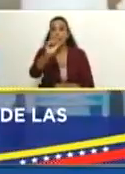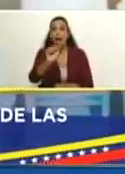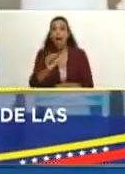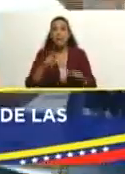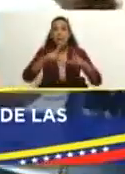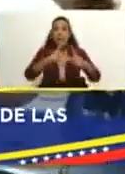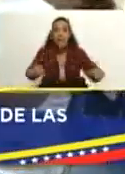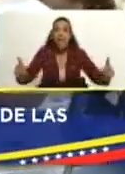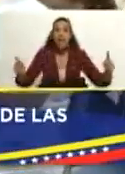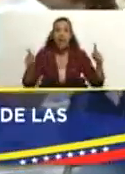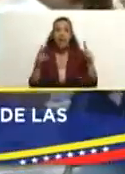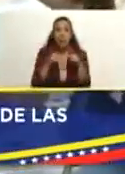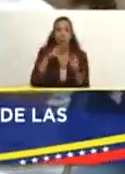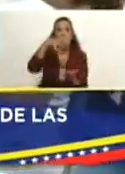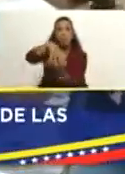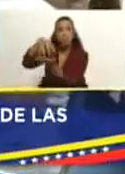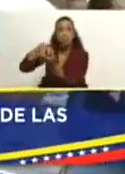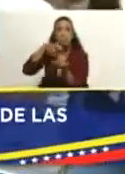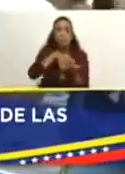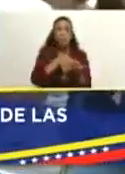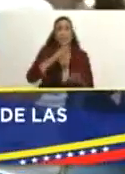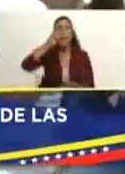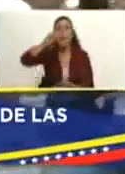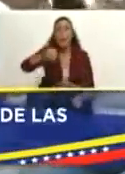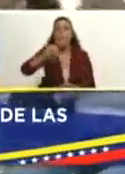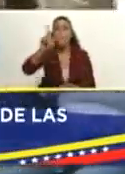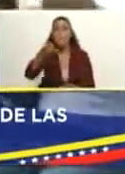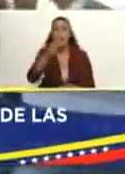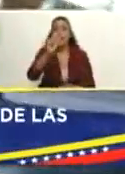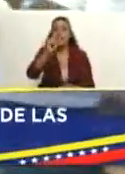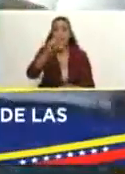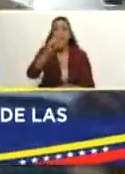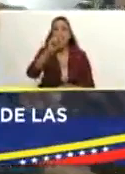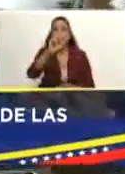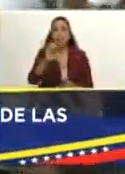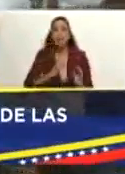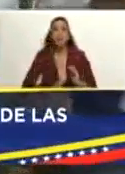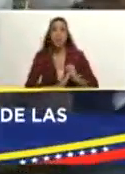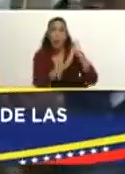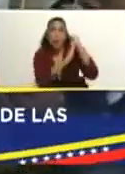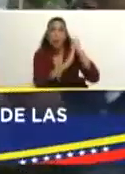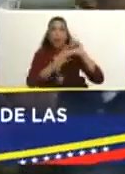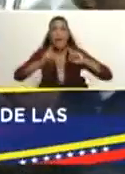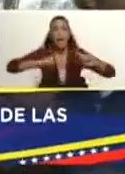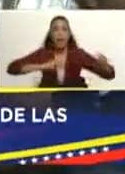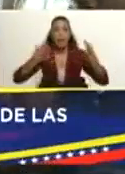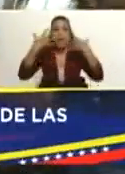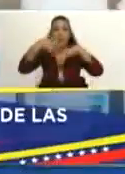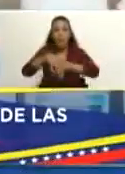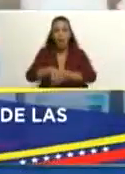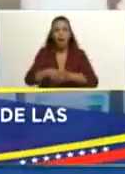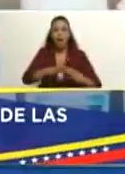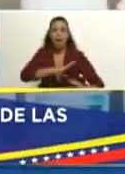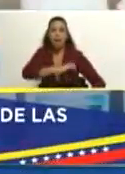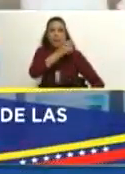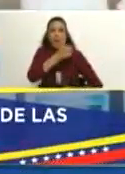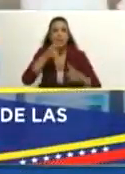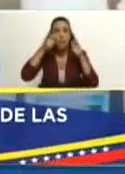Territorial, Magdalena Márquez, Seguridad y Defensa Integral, Magdalena